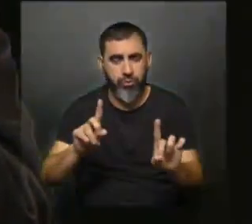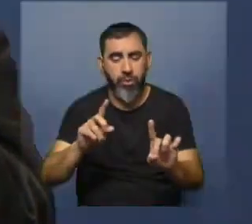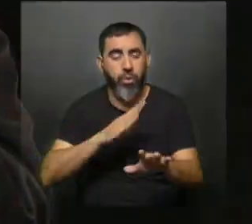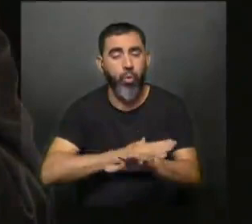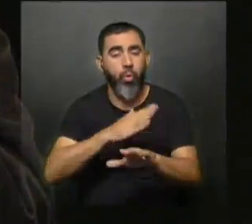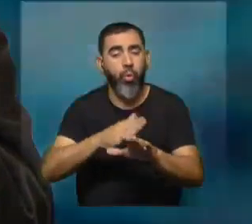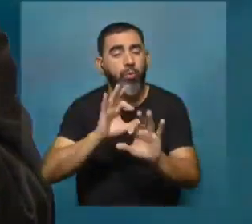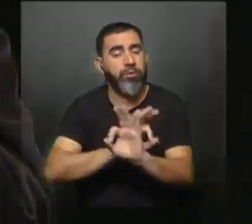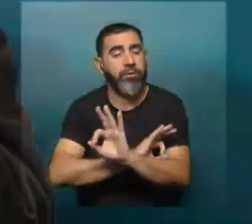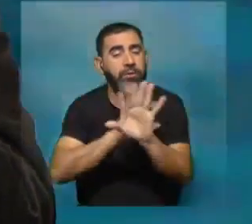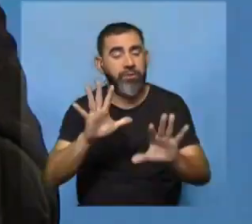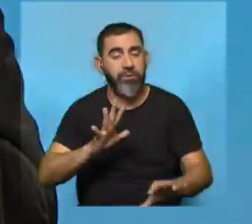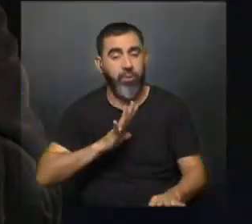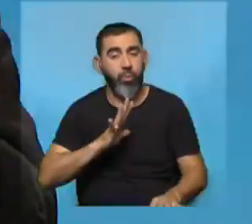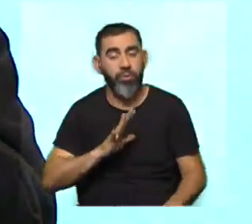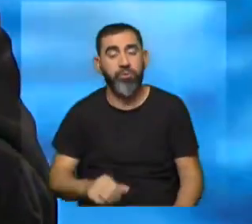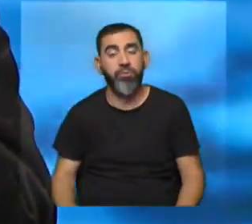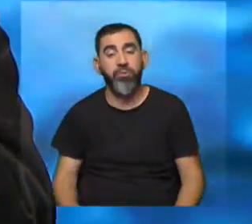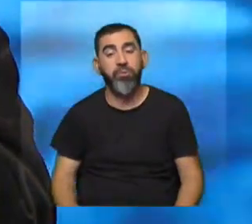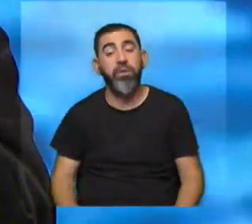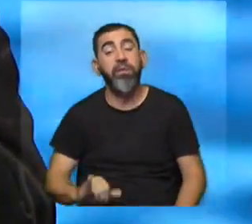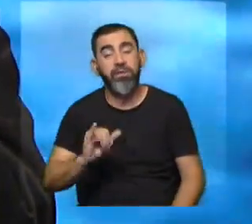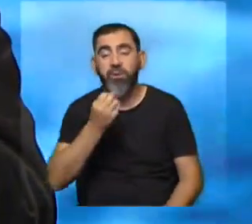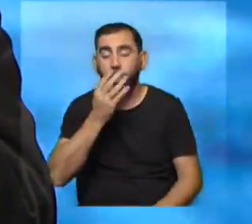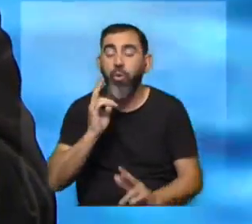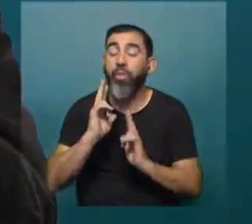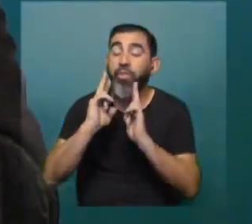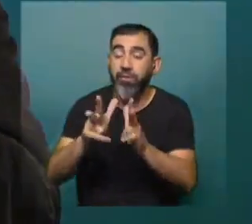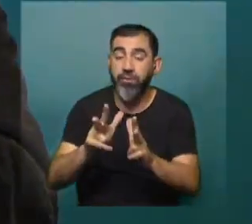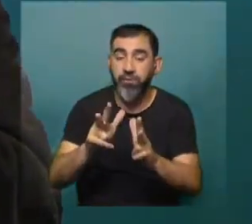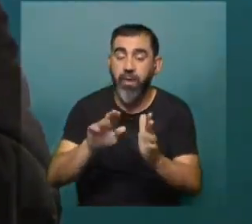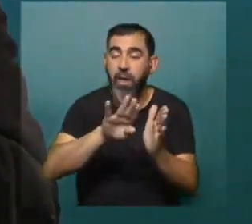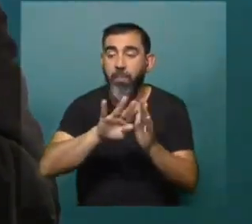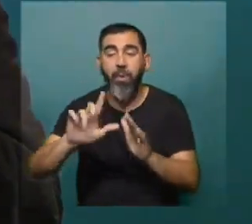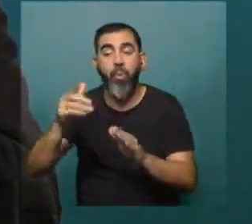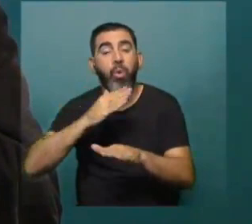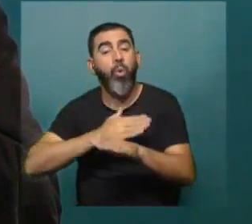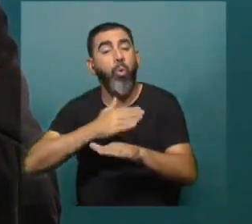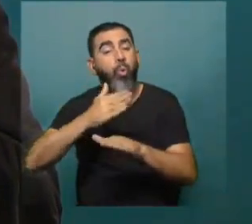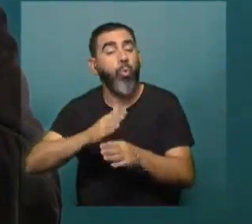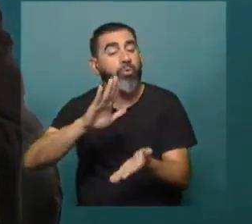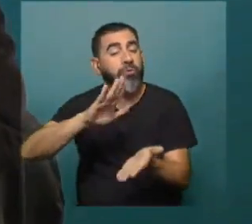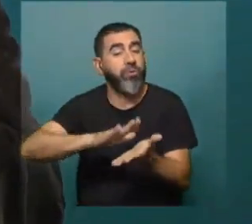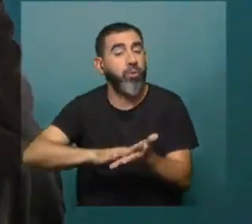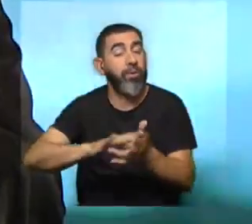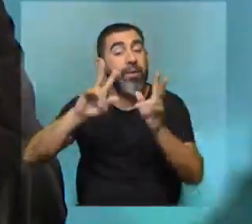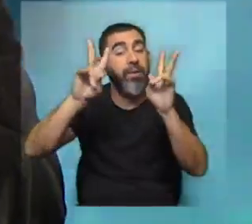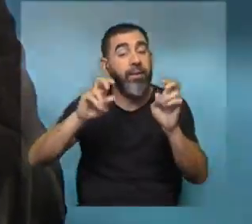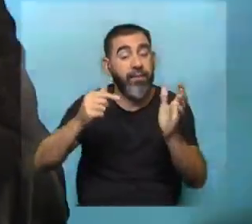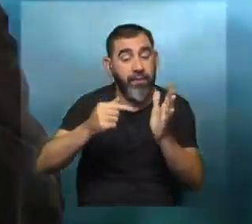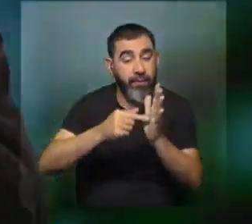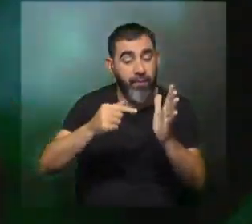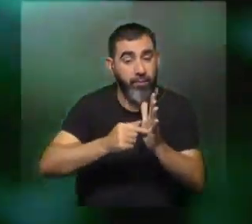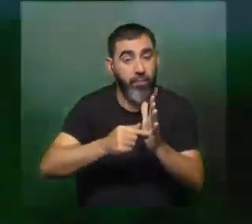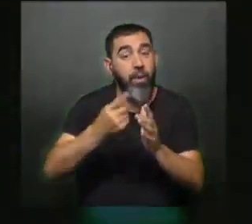impacto claro aún. Una cosa que es bueno resaltar, más allá de que no haya un impacto sobre el fenómeno en sí,